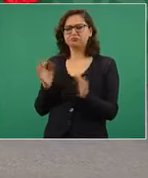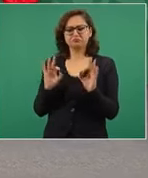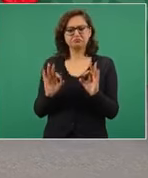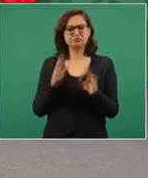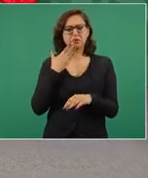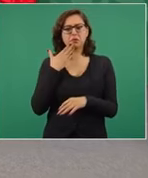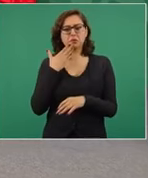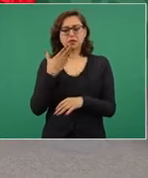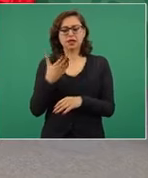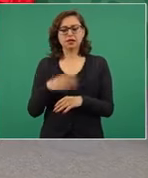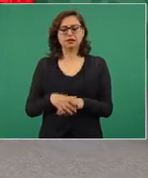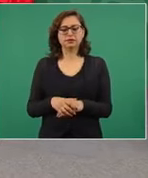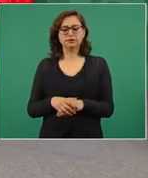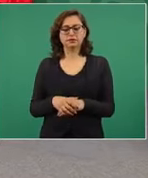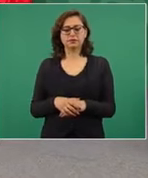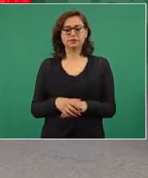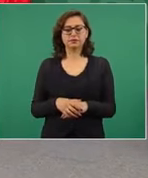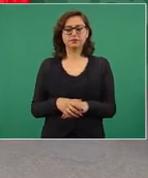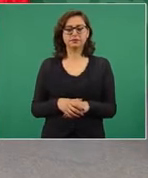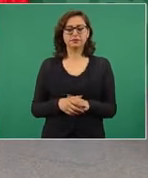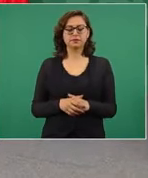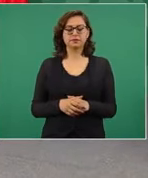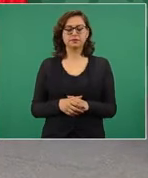Me estaba mostrando hace poco